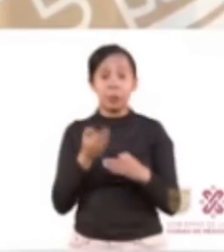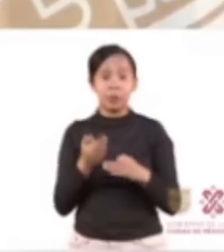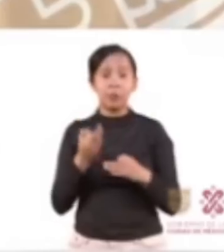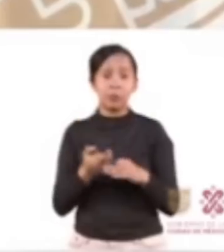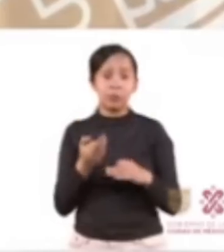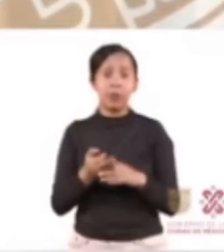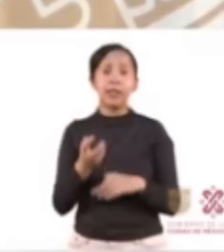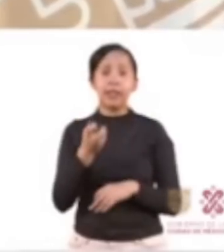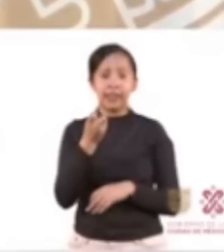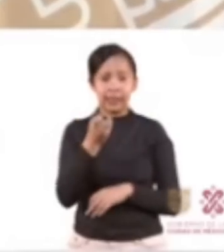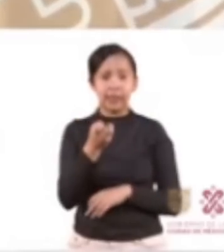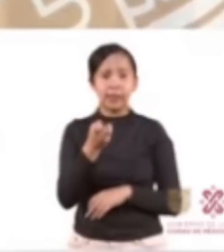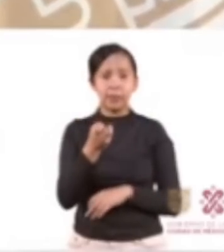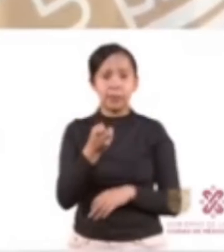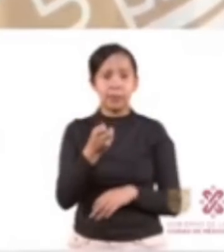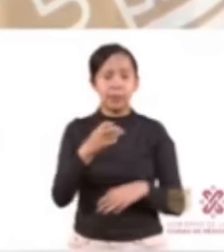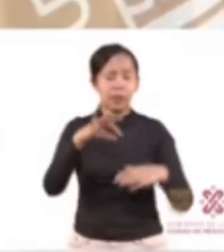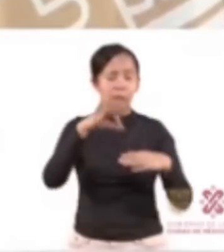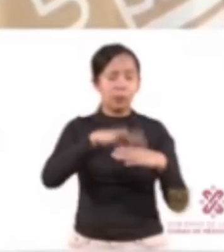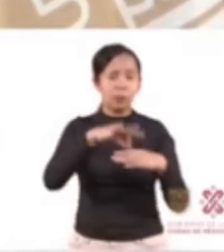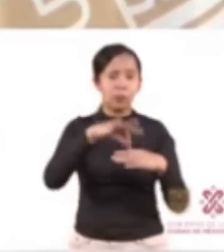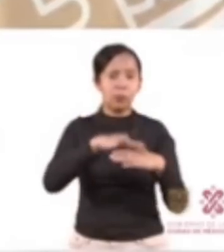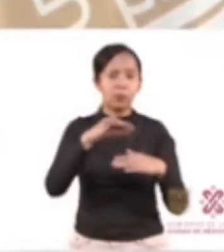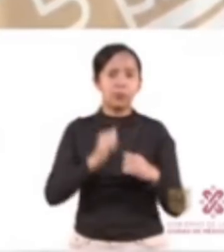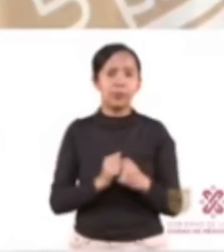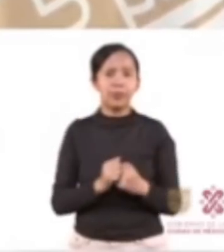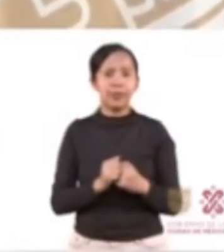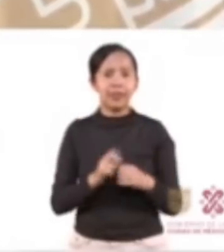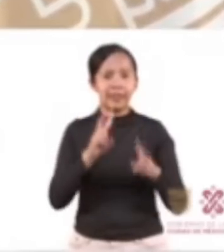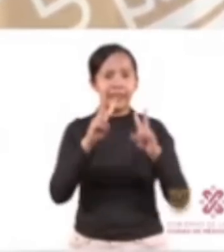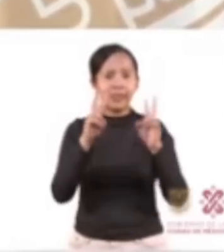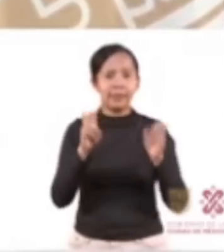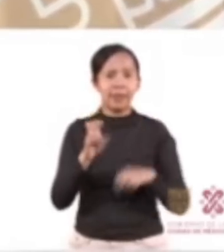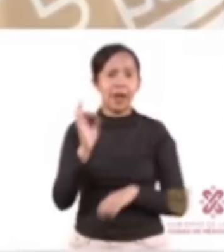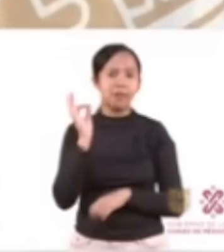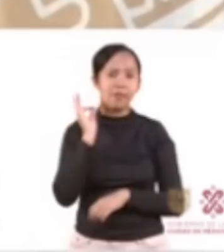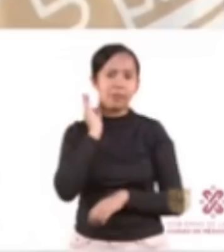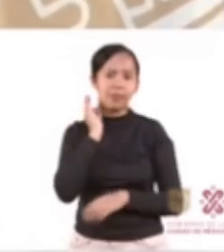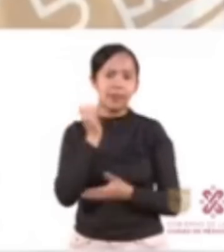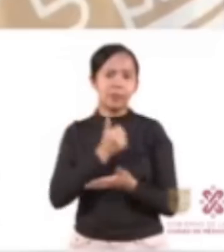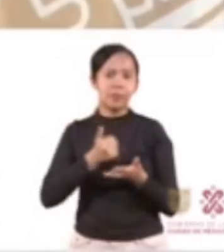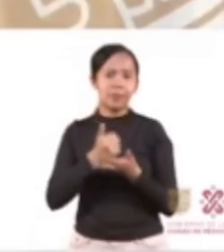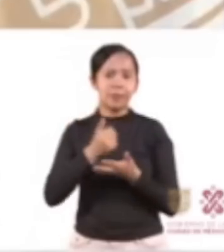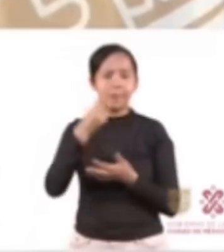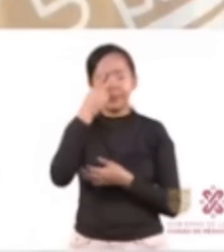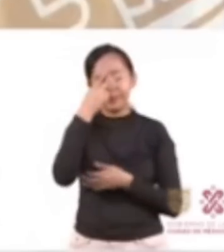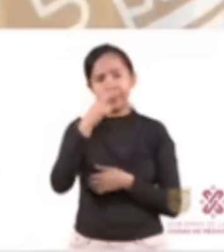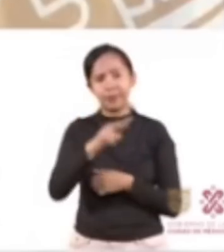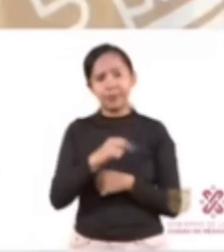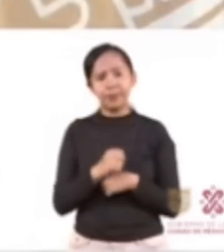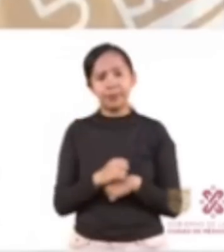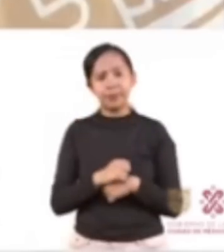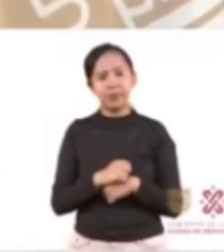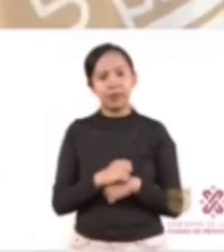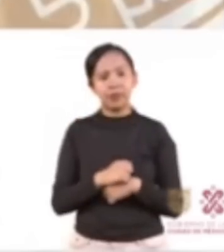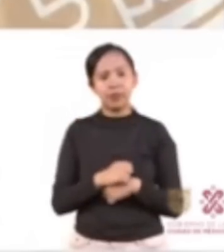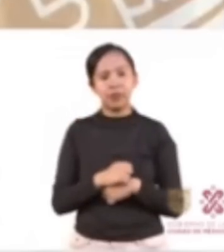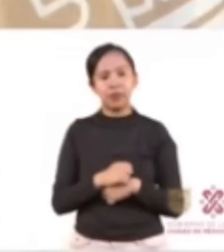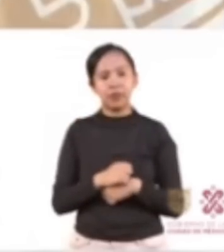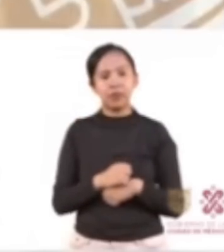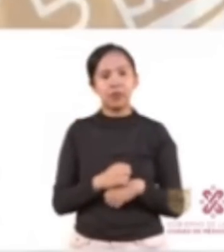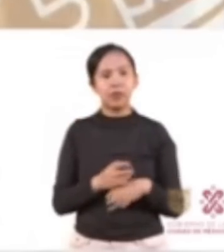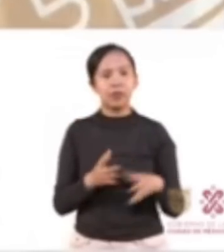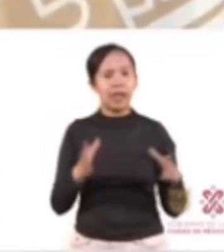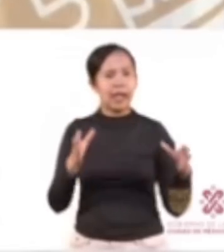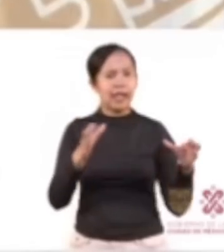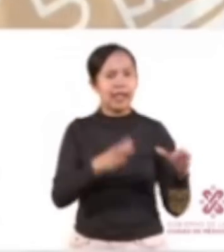esa votación sobre la Ley Orgánica de la Fiscalía de la Ciudad de México. Ni siquiera se está todavía entrando a